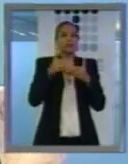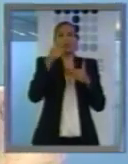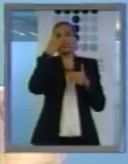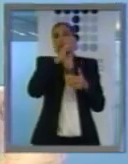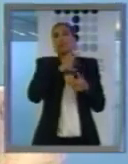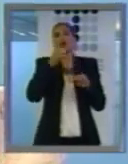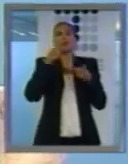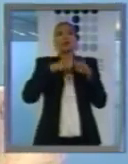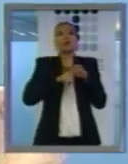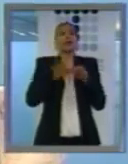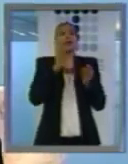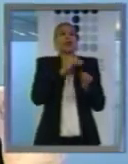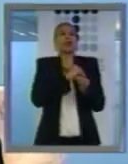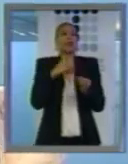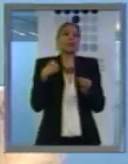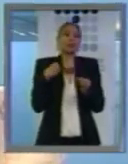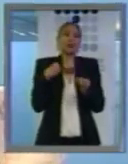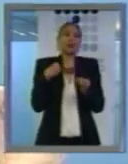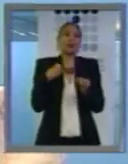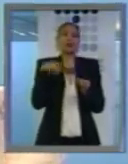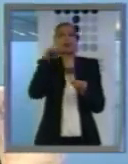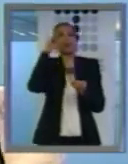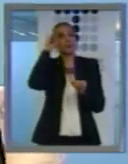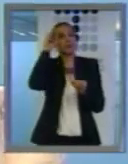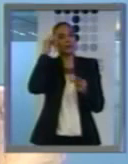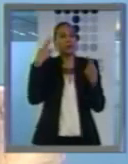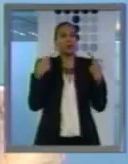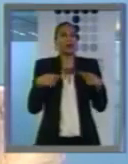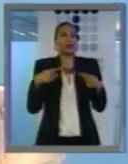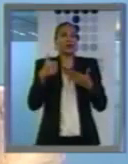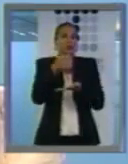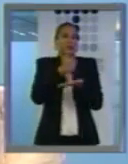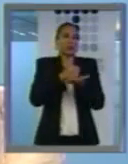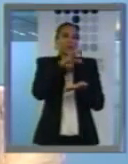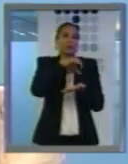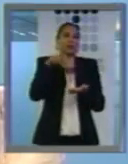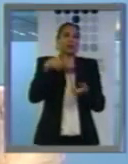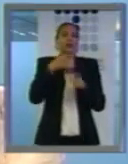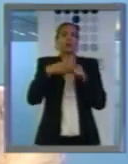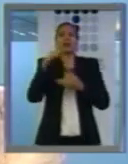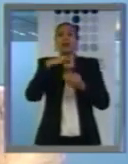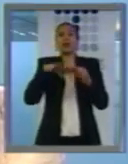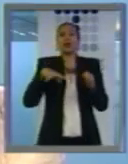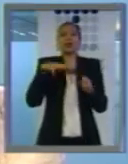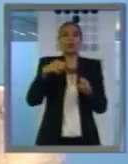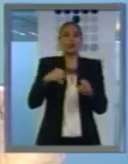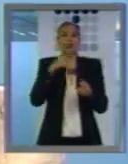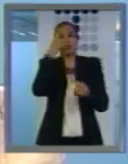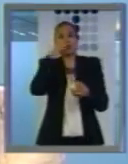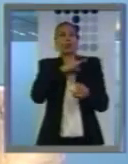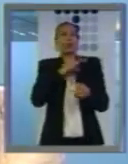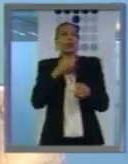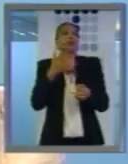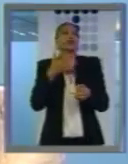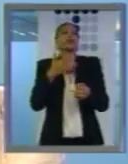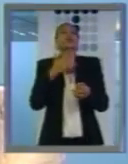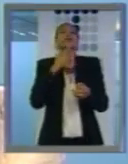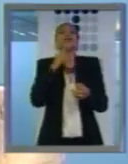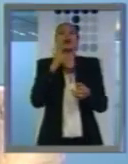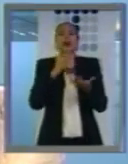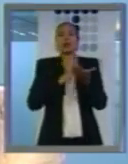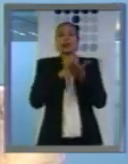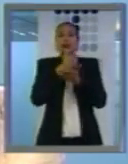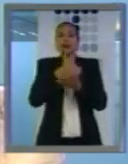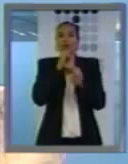para ya empezar a cumplir y piensen en los ciudadanos y en todo este esfuerzo que se ha hecho para que tengamos acceso a